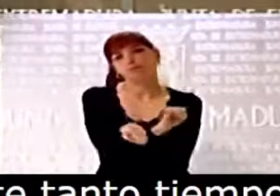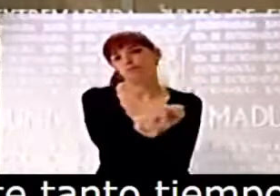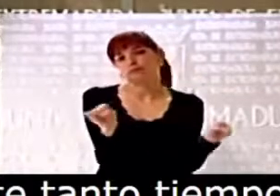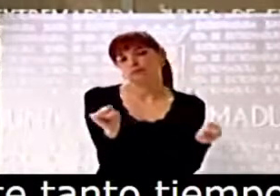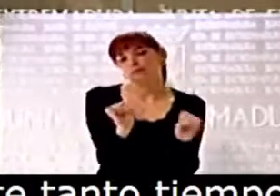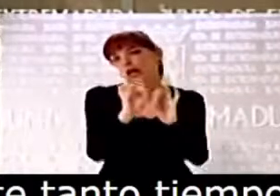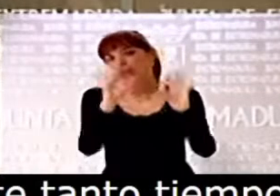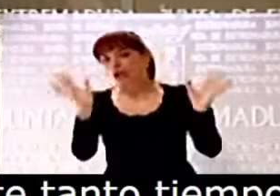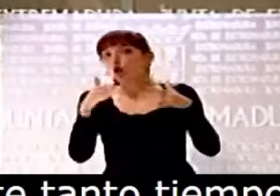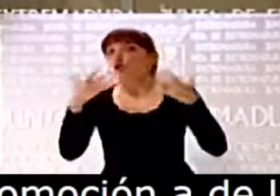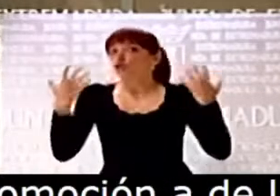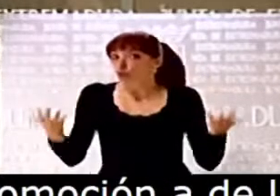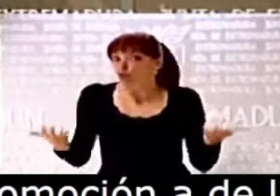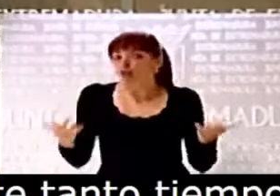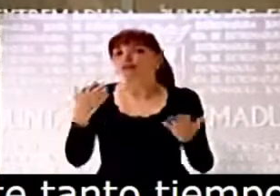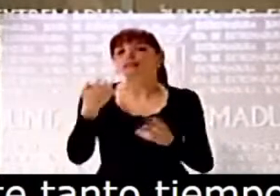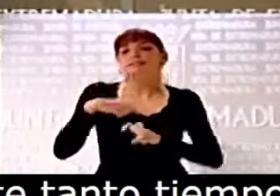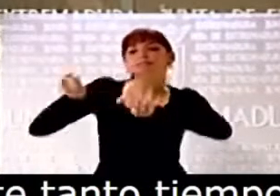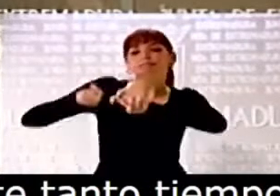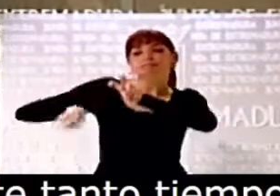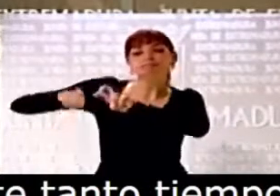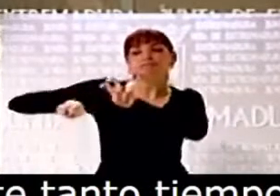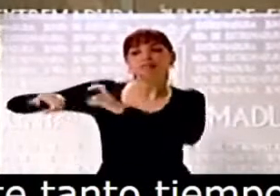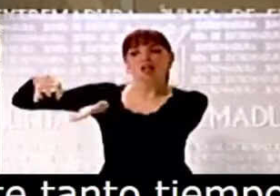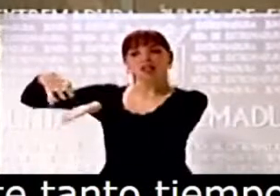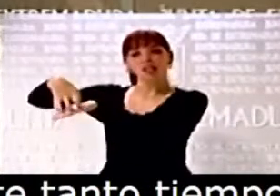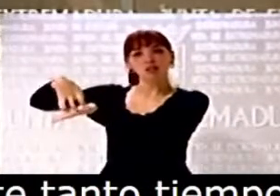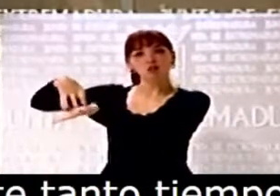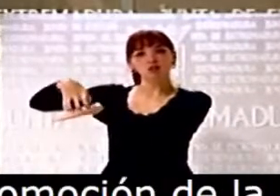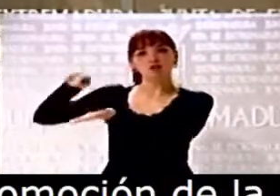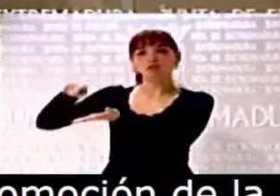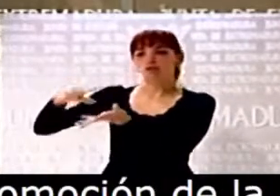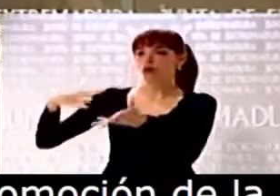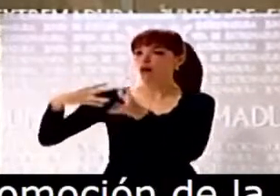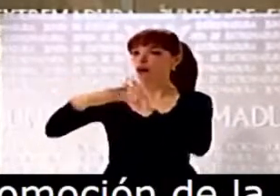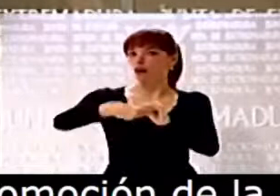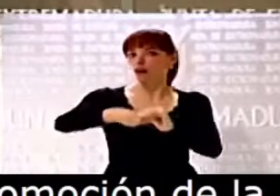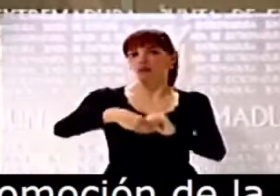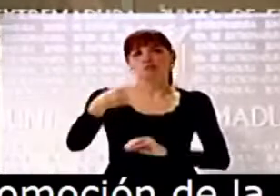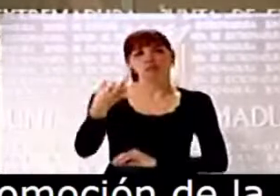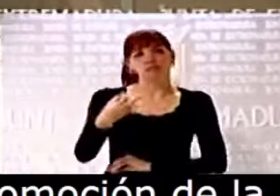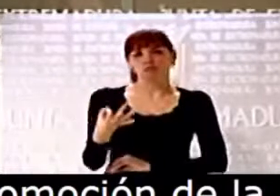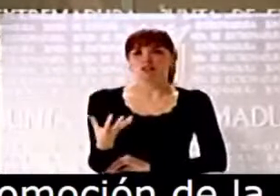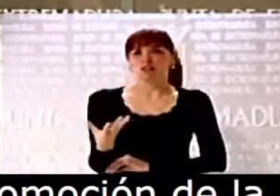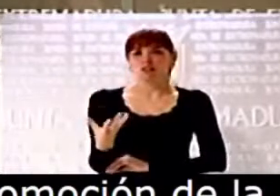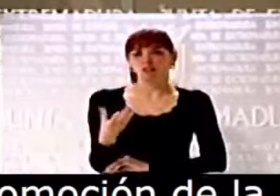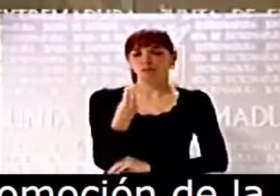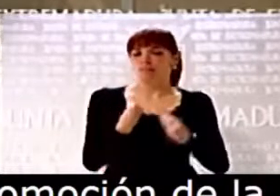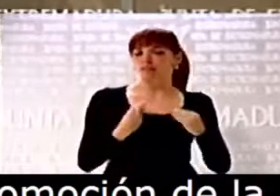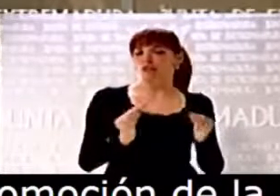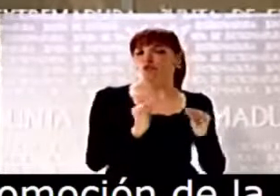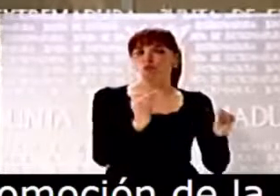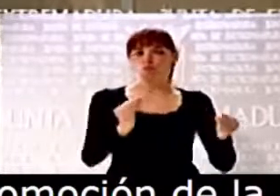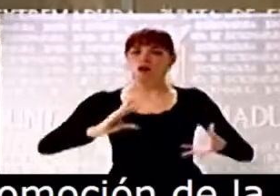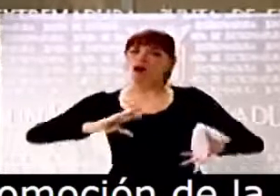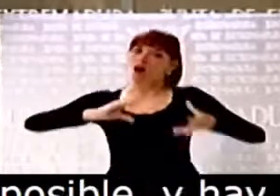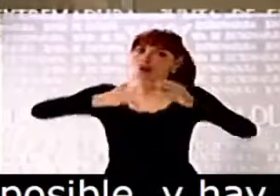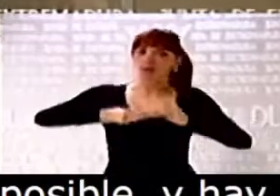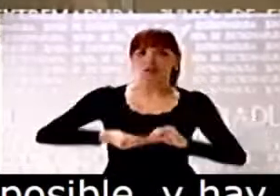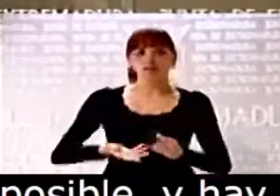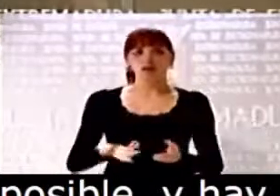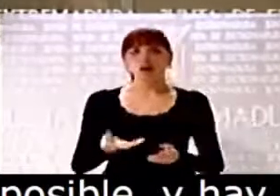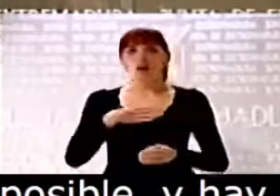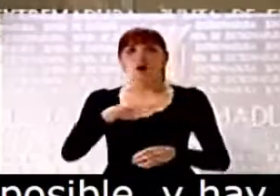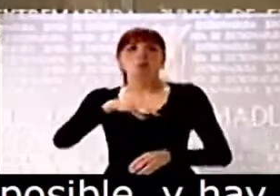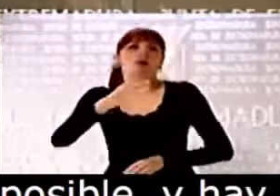buscar centros que sean cada día más adaptados a la vida de las personas, que pueden no ser para todo el